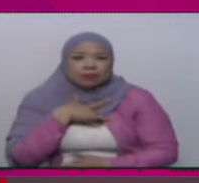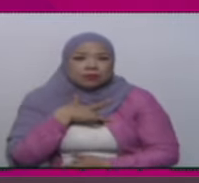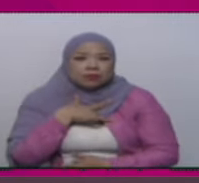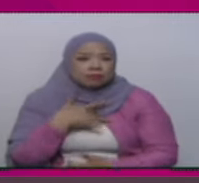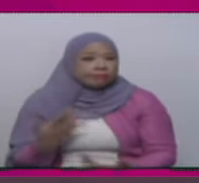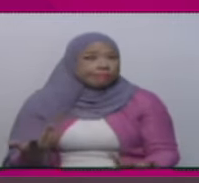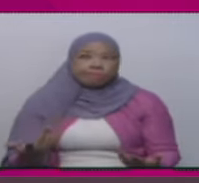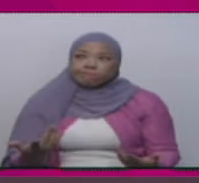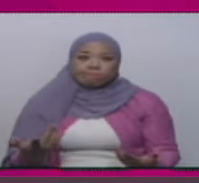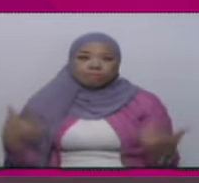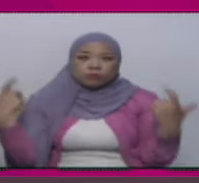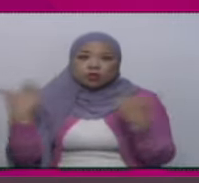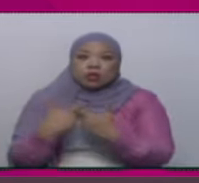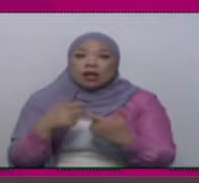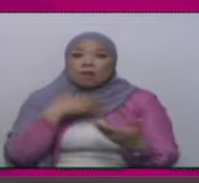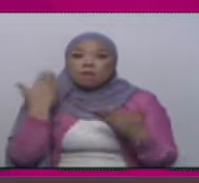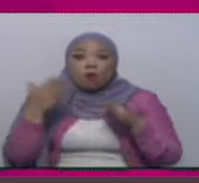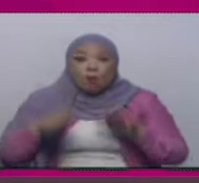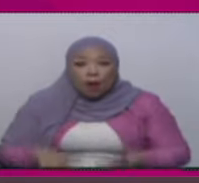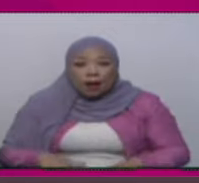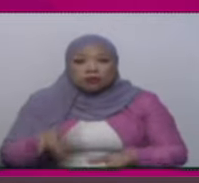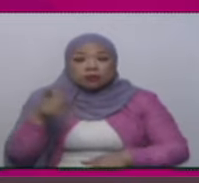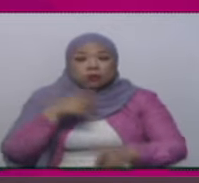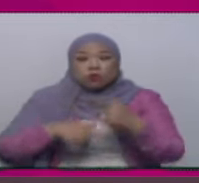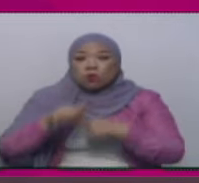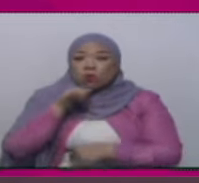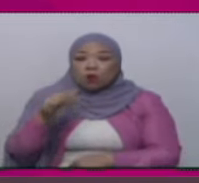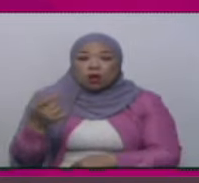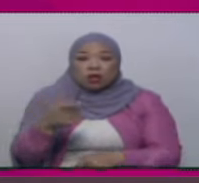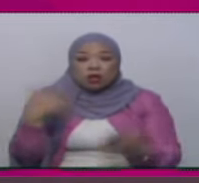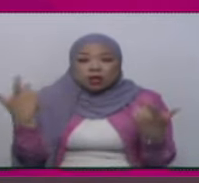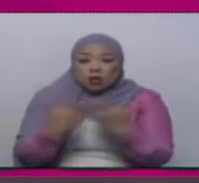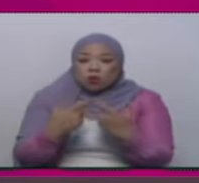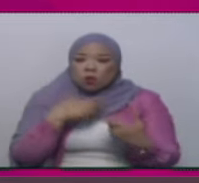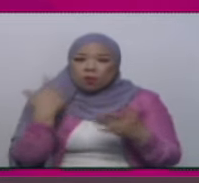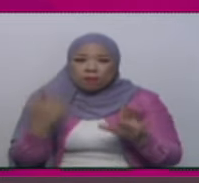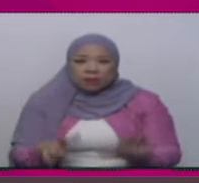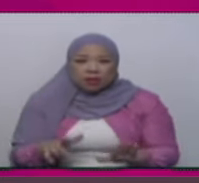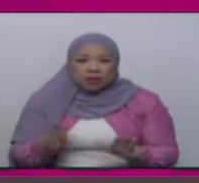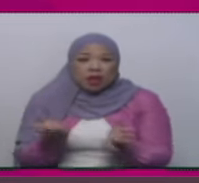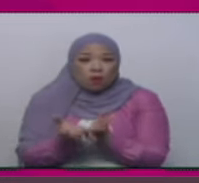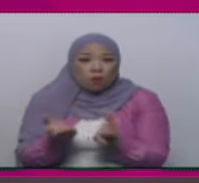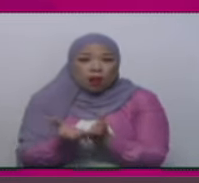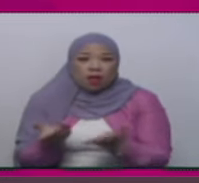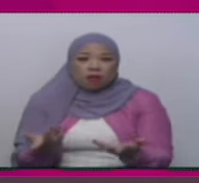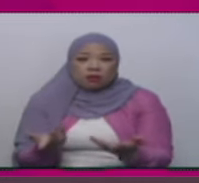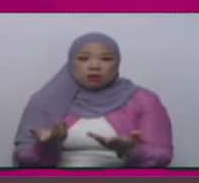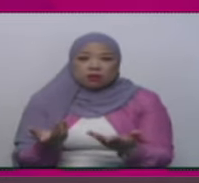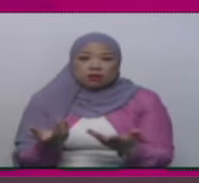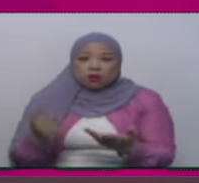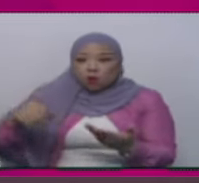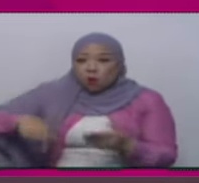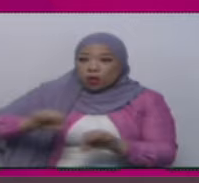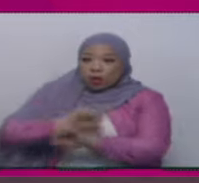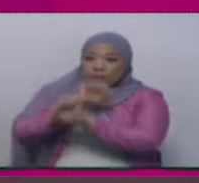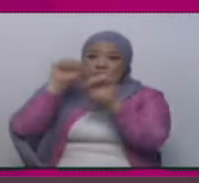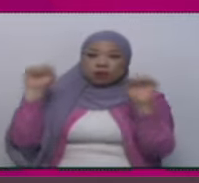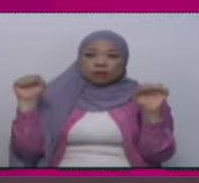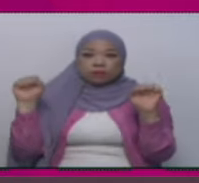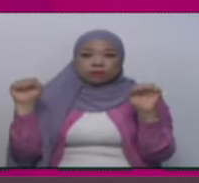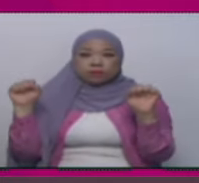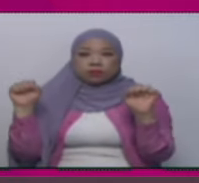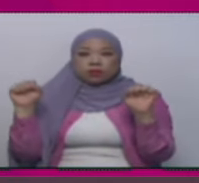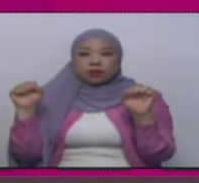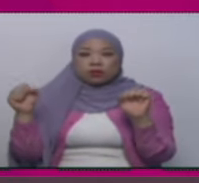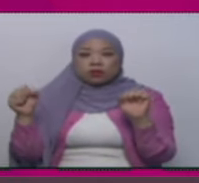llama genocidio, guerra de exterminio. O hospitales. O como hoy en la mañana. Escuelas.